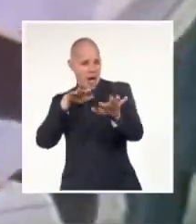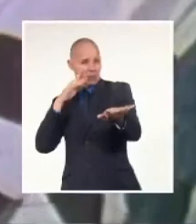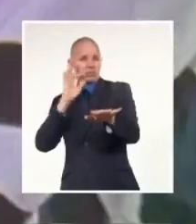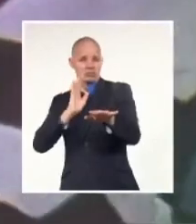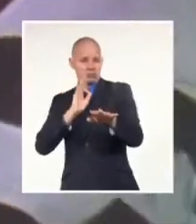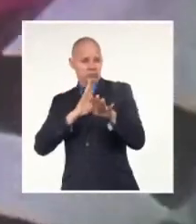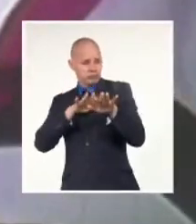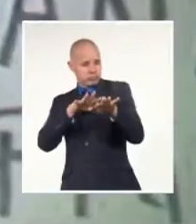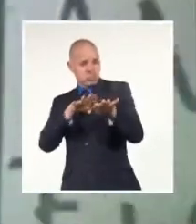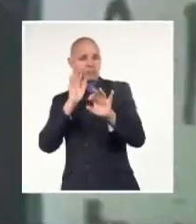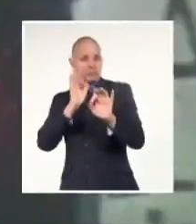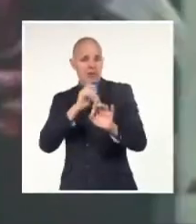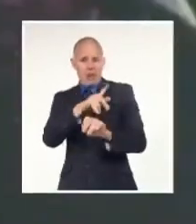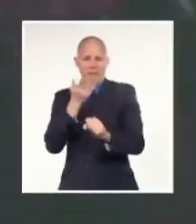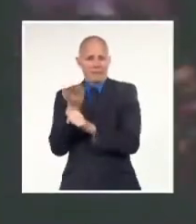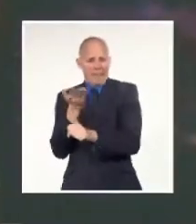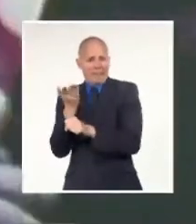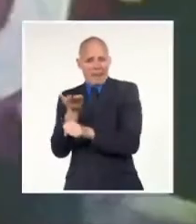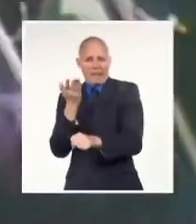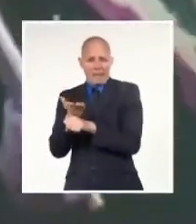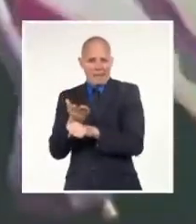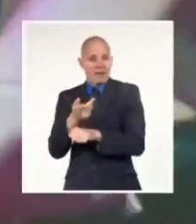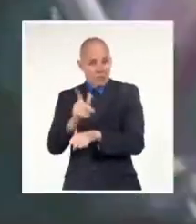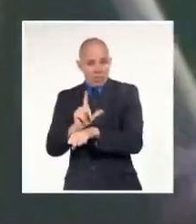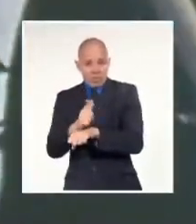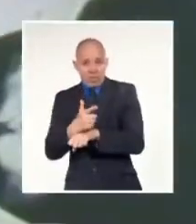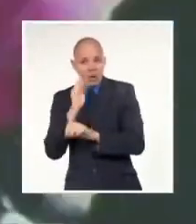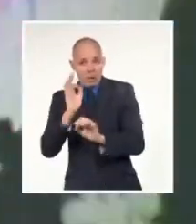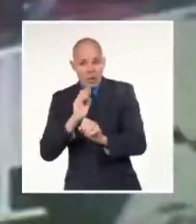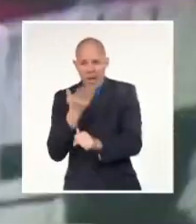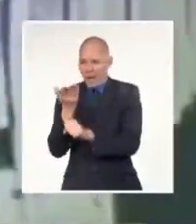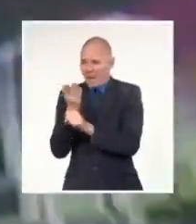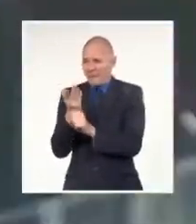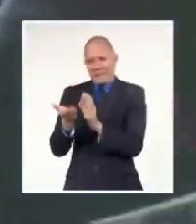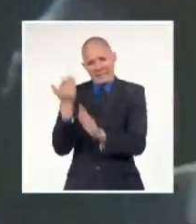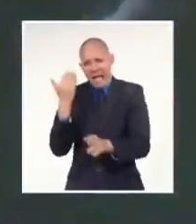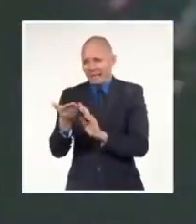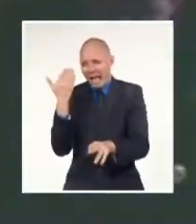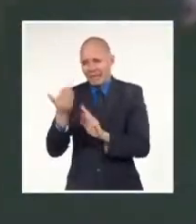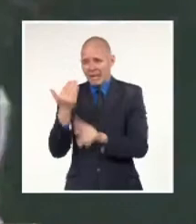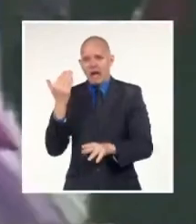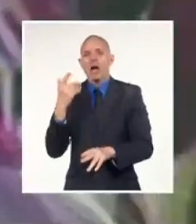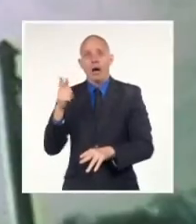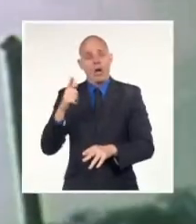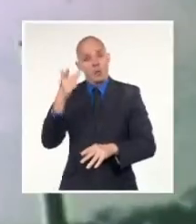por largo tiempo, luchando y demandando nuestra excarcelación incondicional.